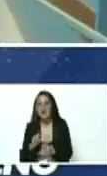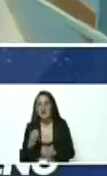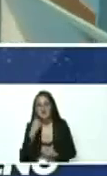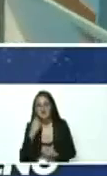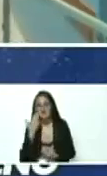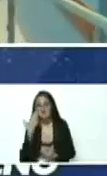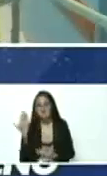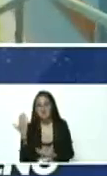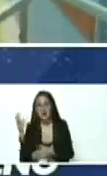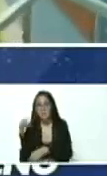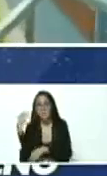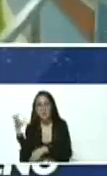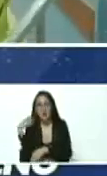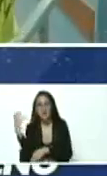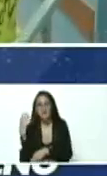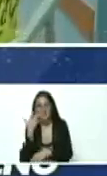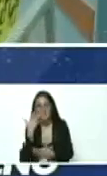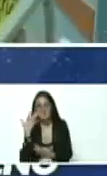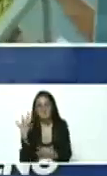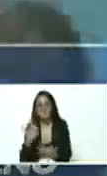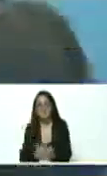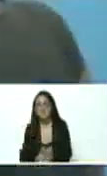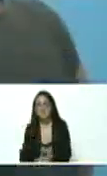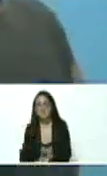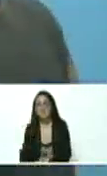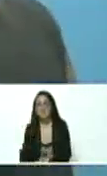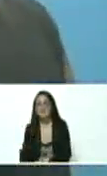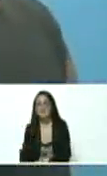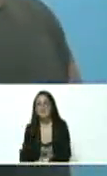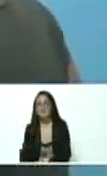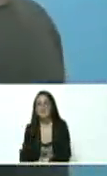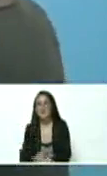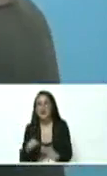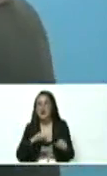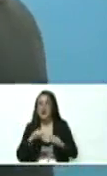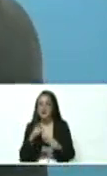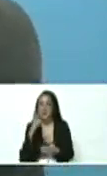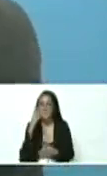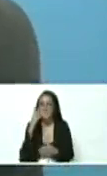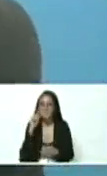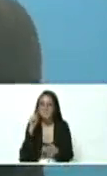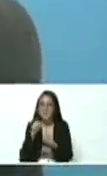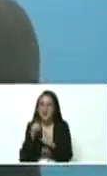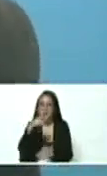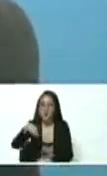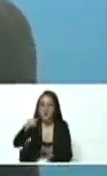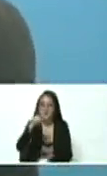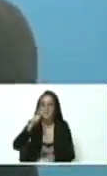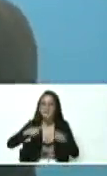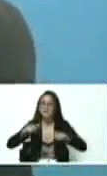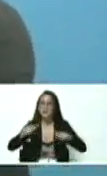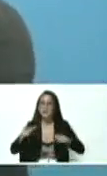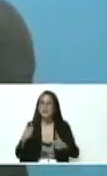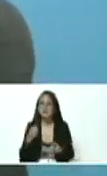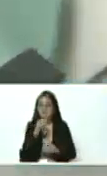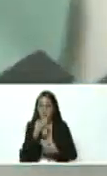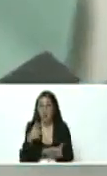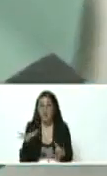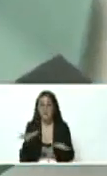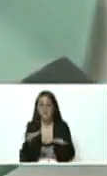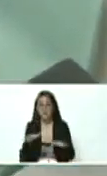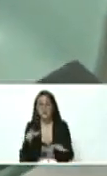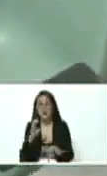tremenda ambulancia para que ustedes vean. Terán, una gestión para la gente, tremenda ambulancia para la gente de Catialamar.